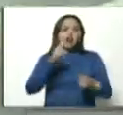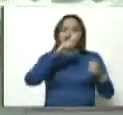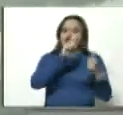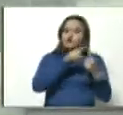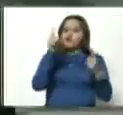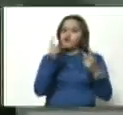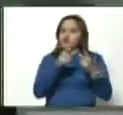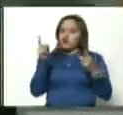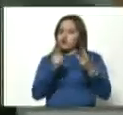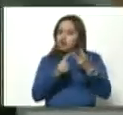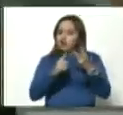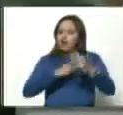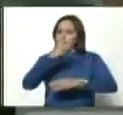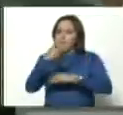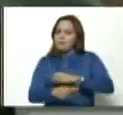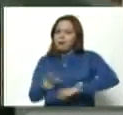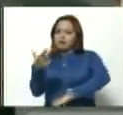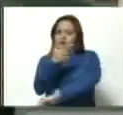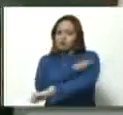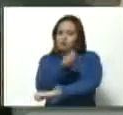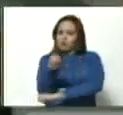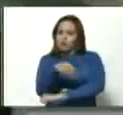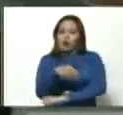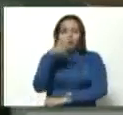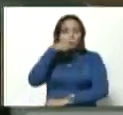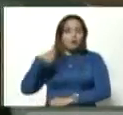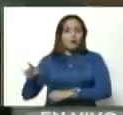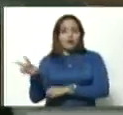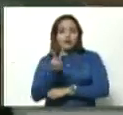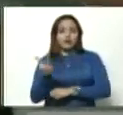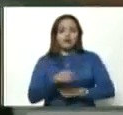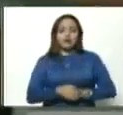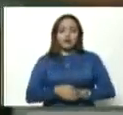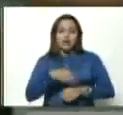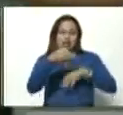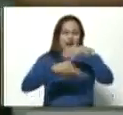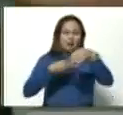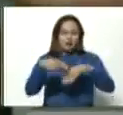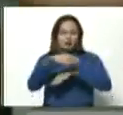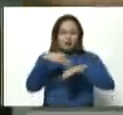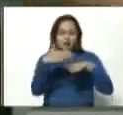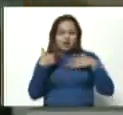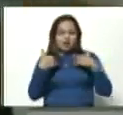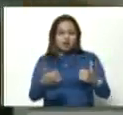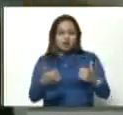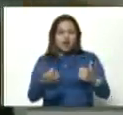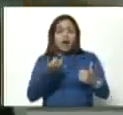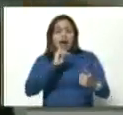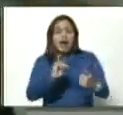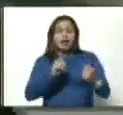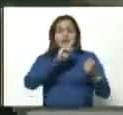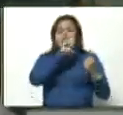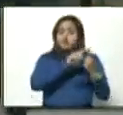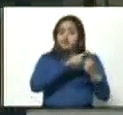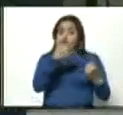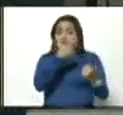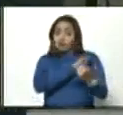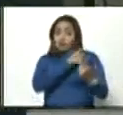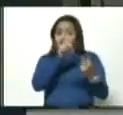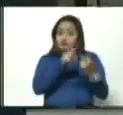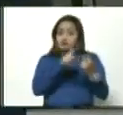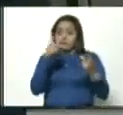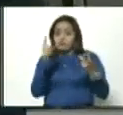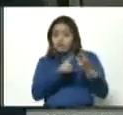plan de refuerzo de todo el pueblo venezolano. Como lo informó el ministro de Salud, estamos reforzando con la Sputnik Light, cuyo estudio ha